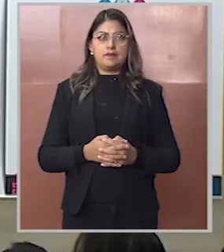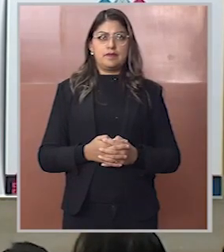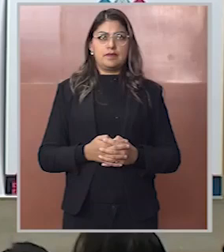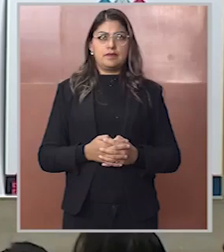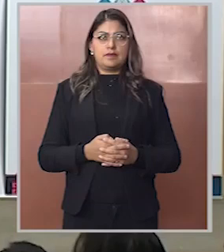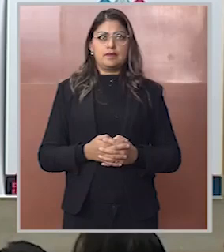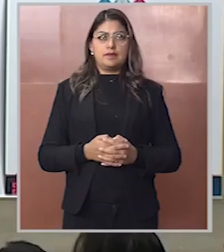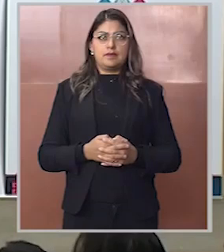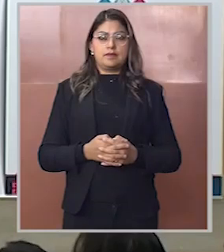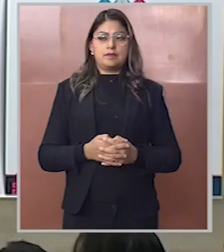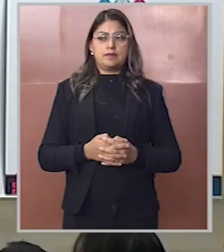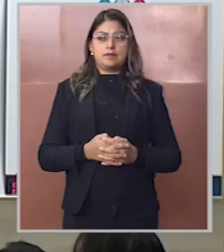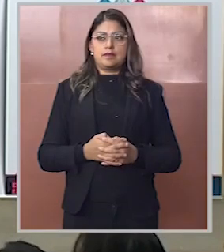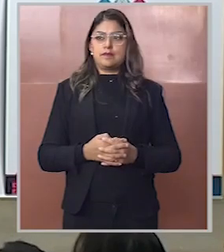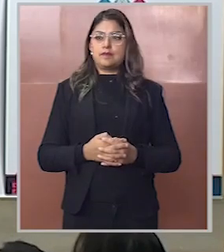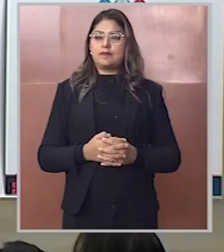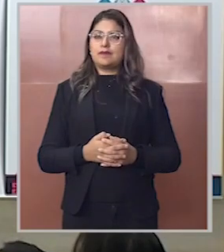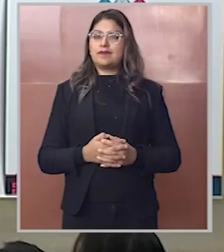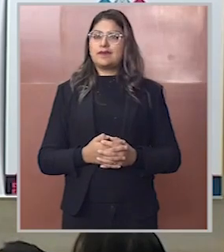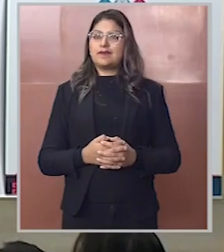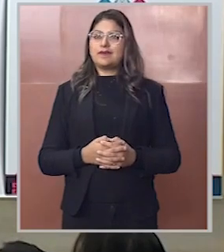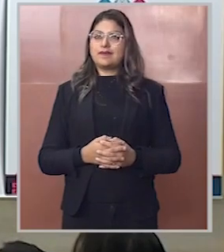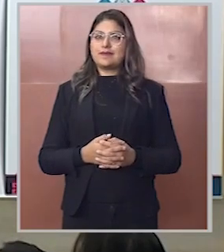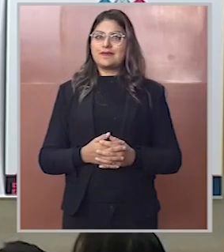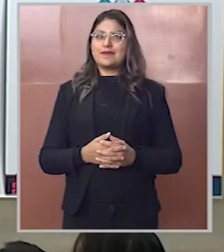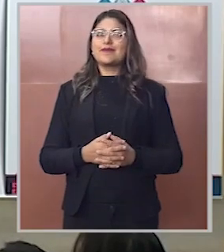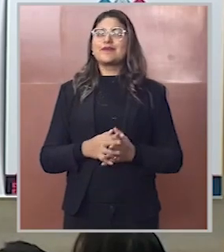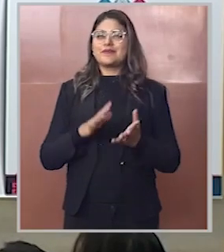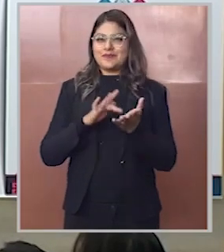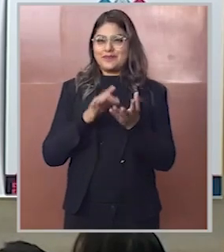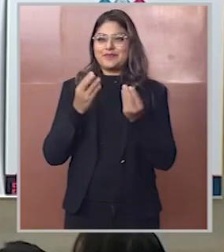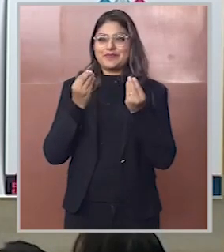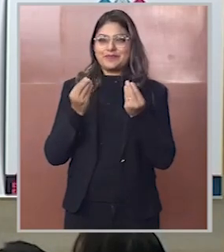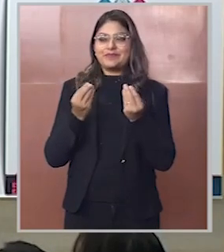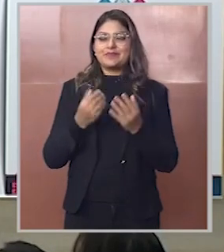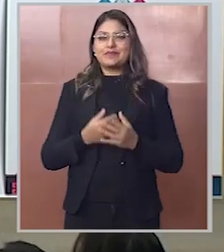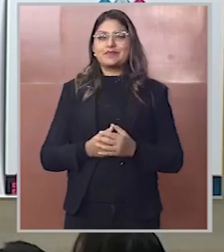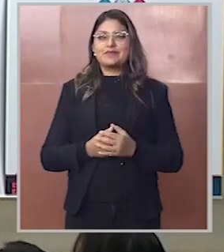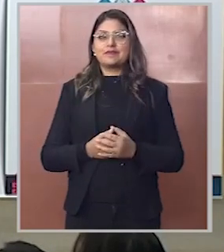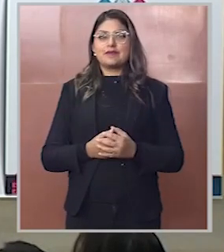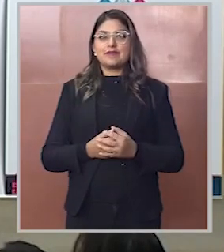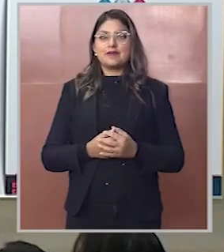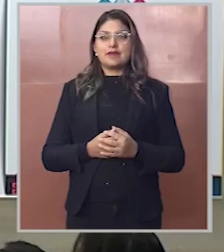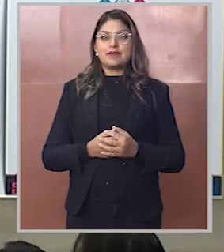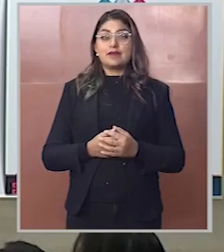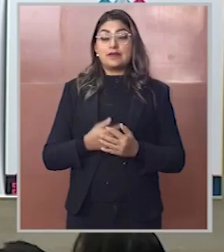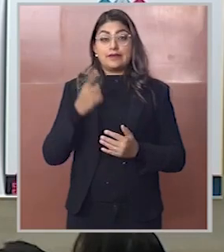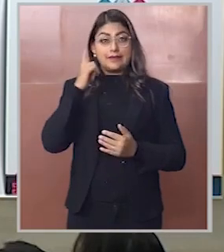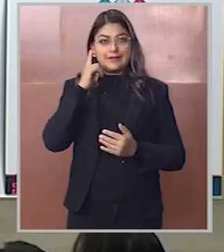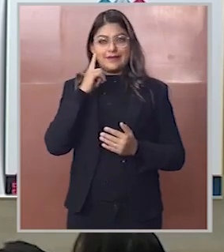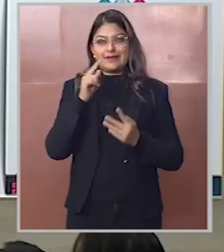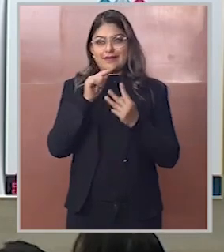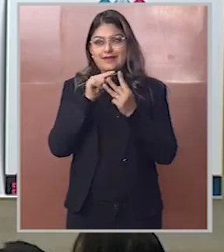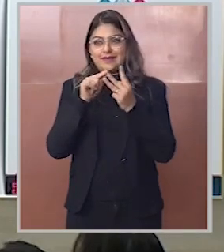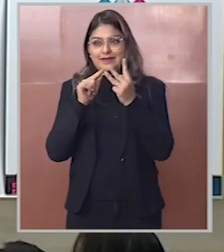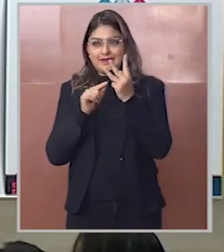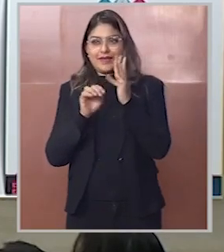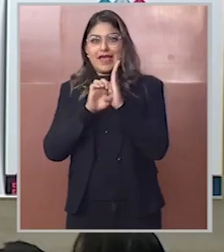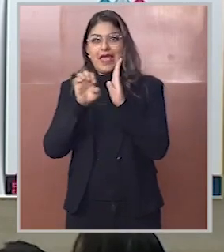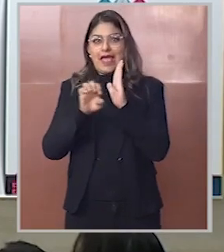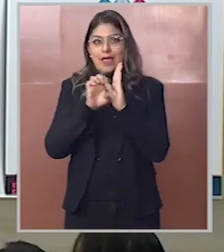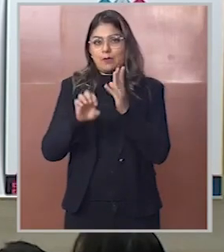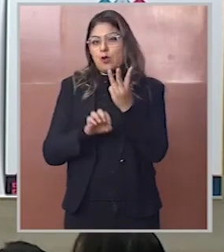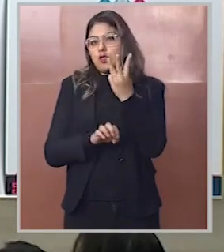diagonal Muchas gracias escuchamos apenas tres audios son 380 son